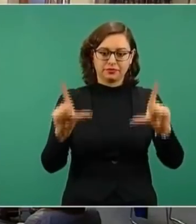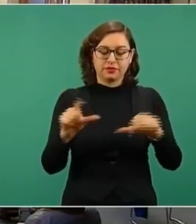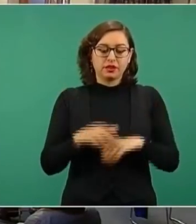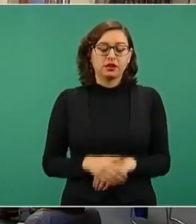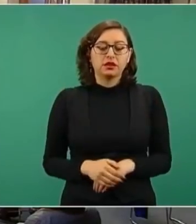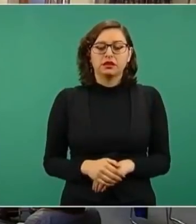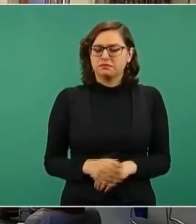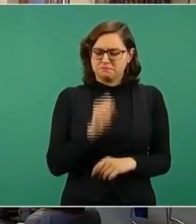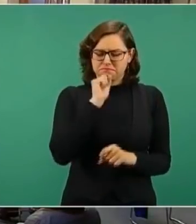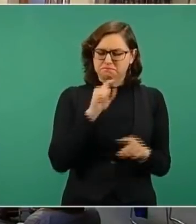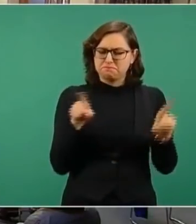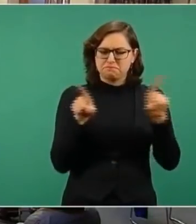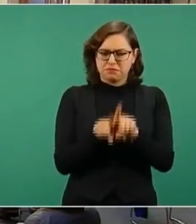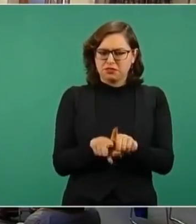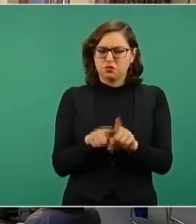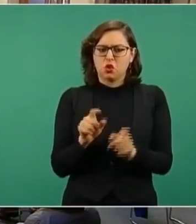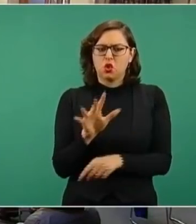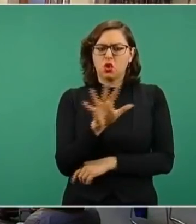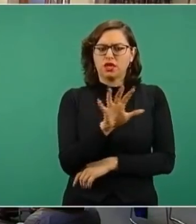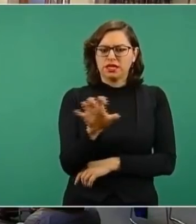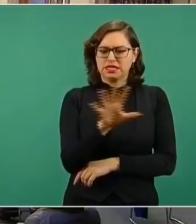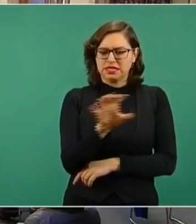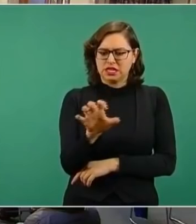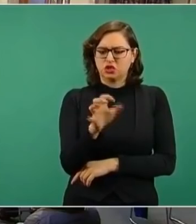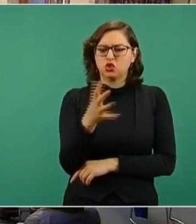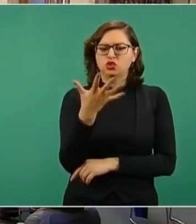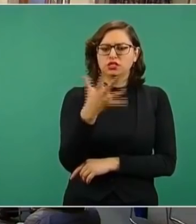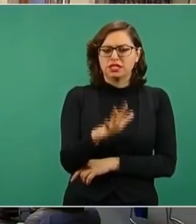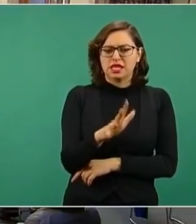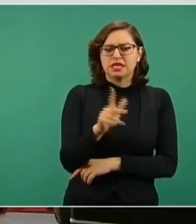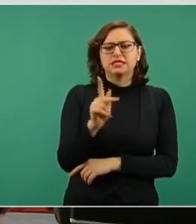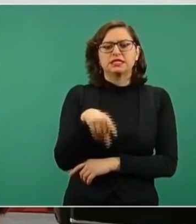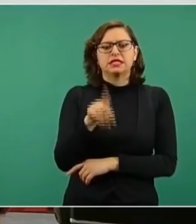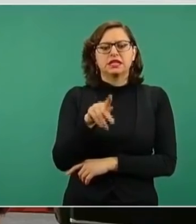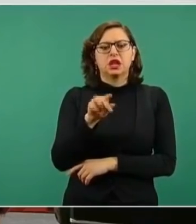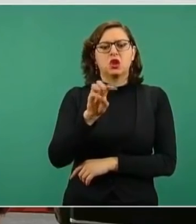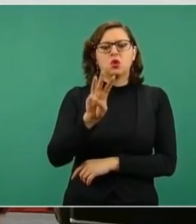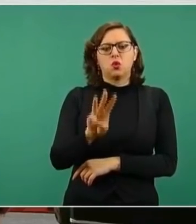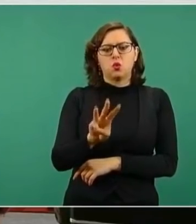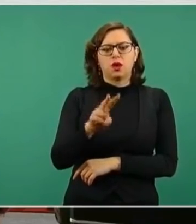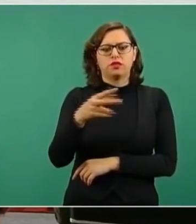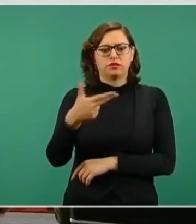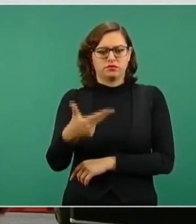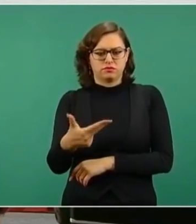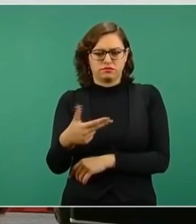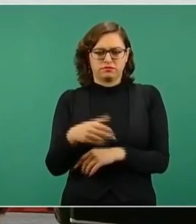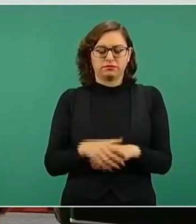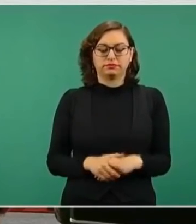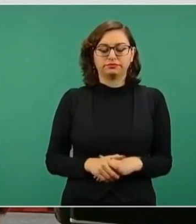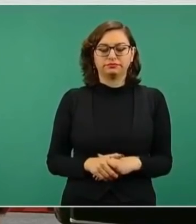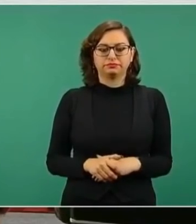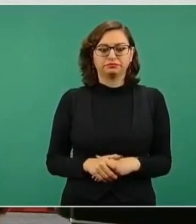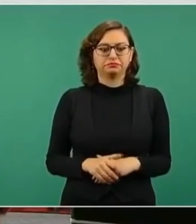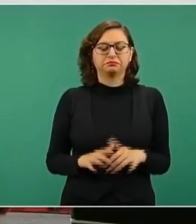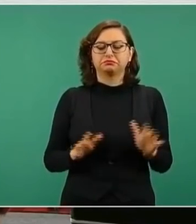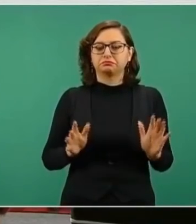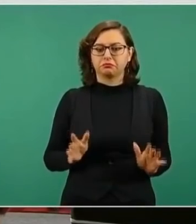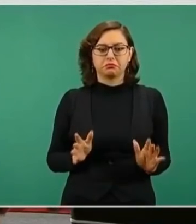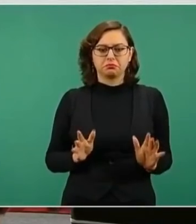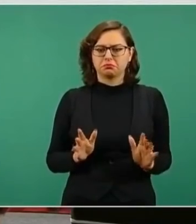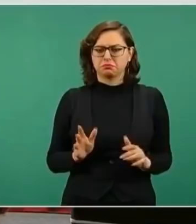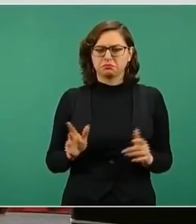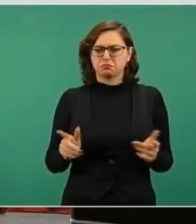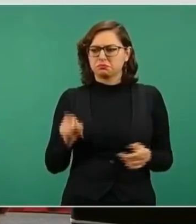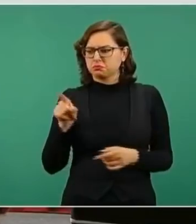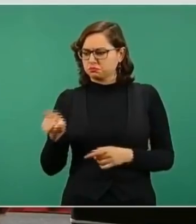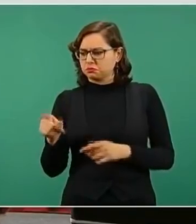hora. Vamos a darle a la siguiente, por favor. Entonces imagínense ustedes, ese recibo de 510 kilowatt hora,